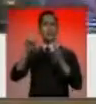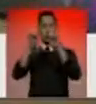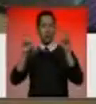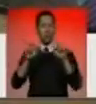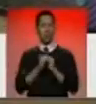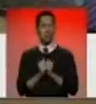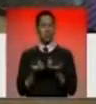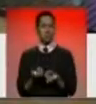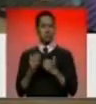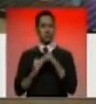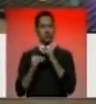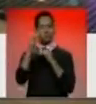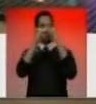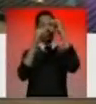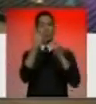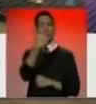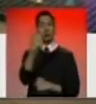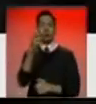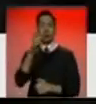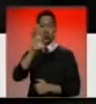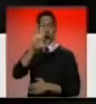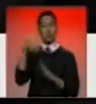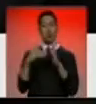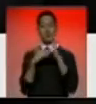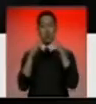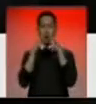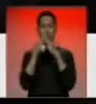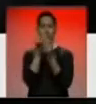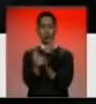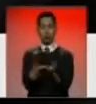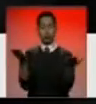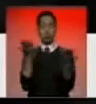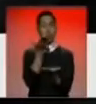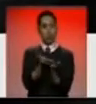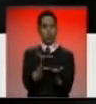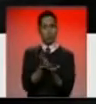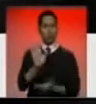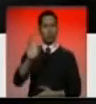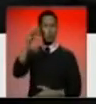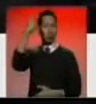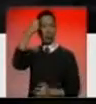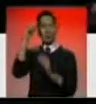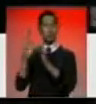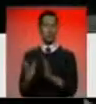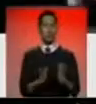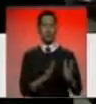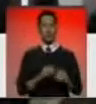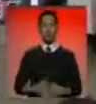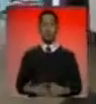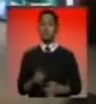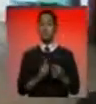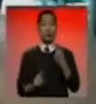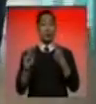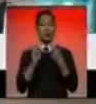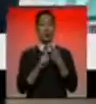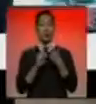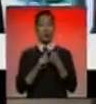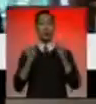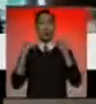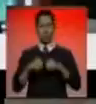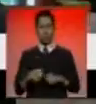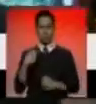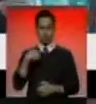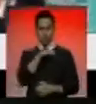de construir 325 mil casas, una de las propuestas que está en el plan de gobierno. Primero, nos permite generar